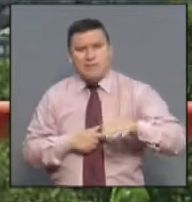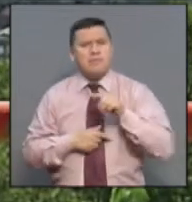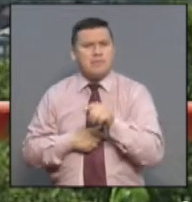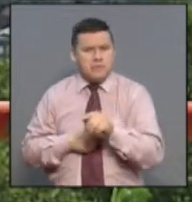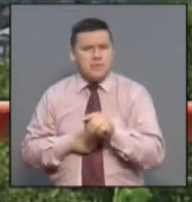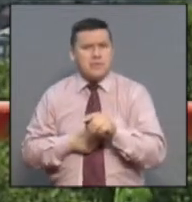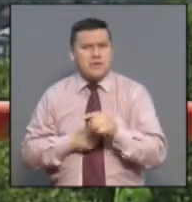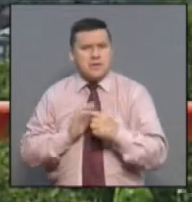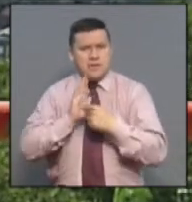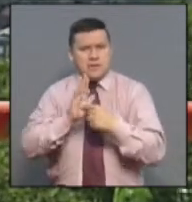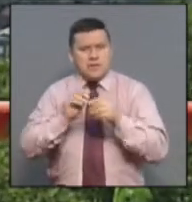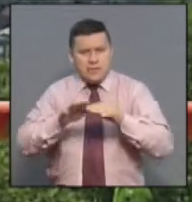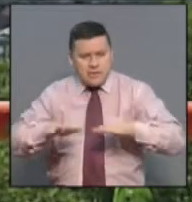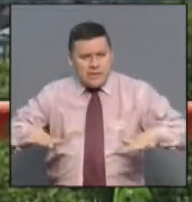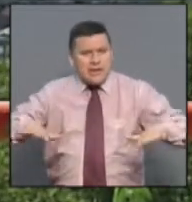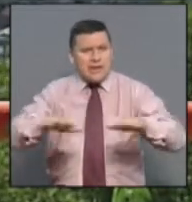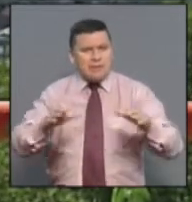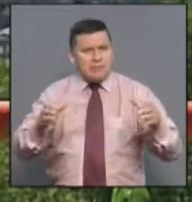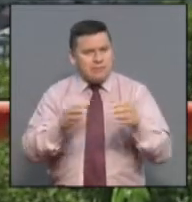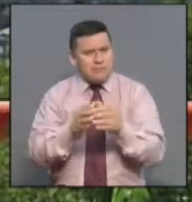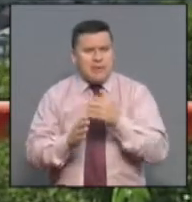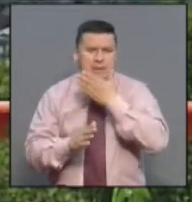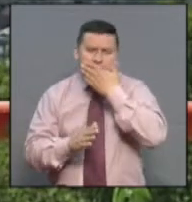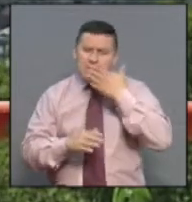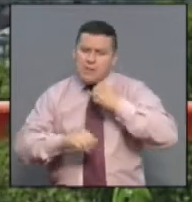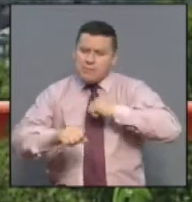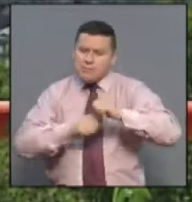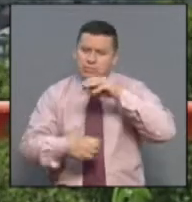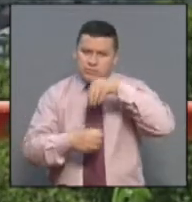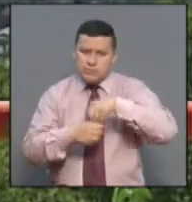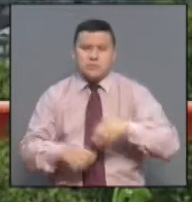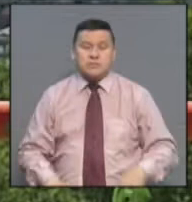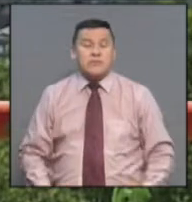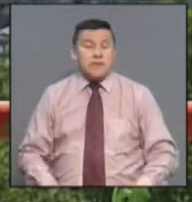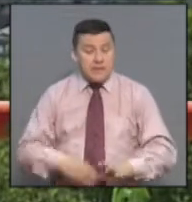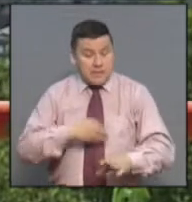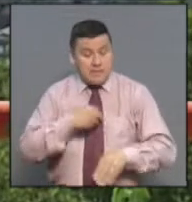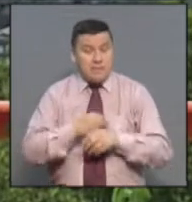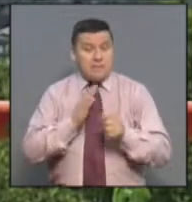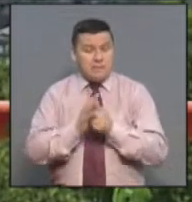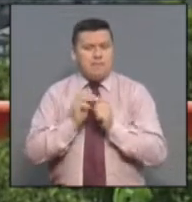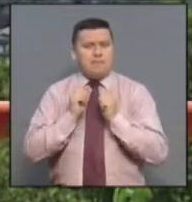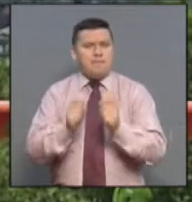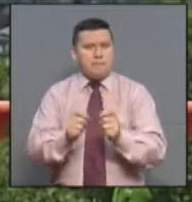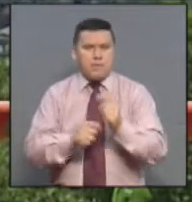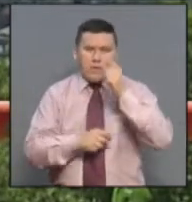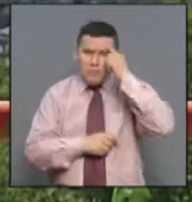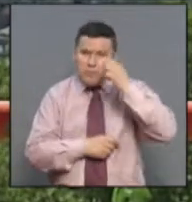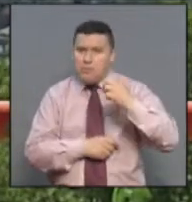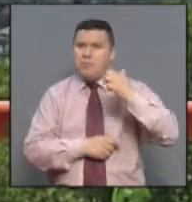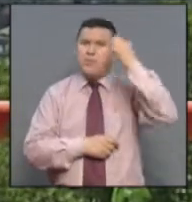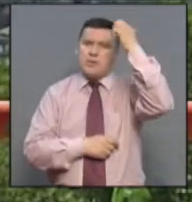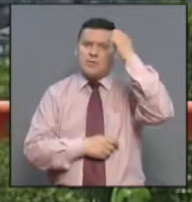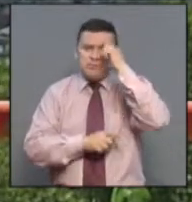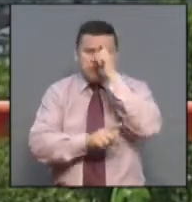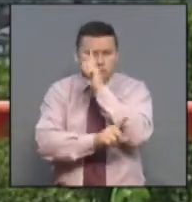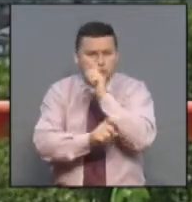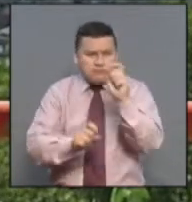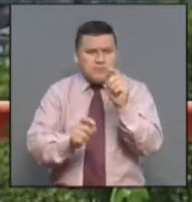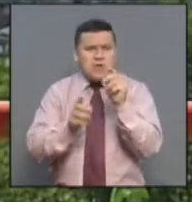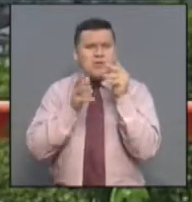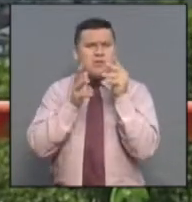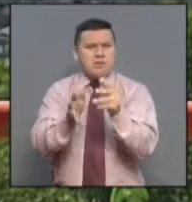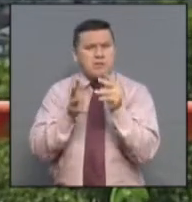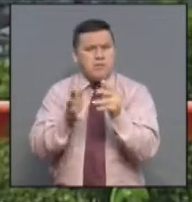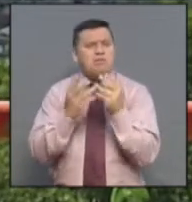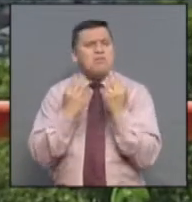en cada uno de sus territorios para su mejor desempeño, además de dejarles grandes profesionales idóneos y